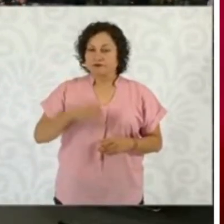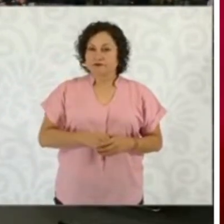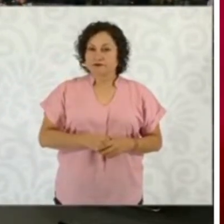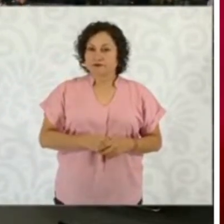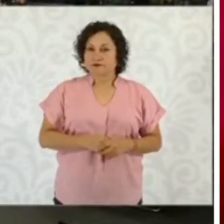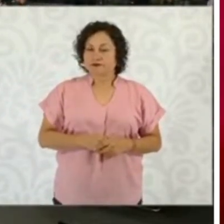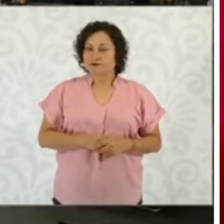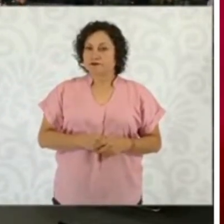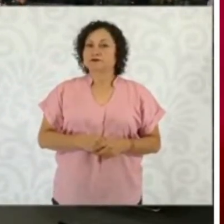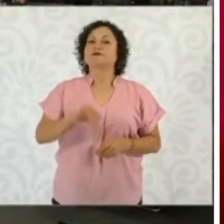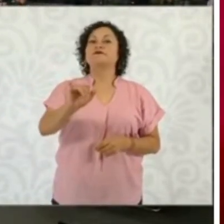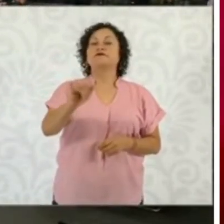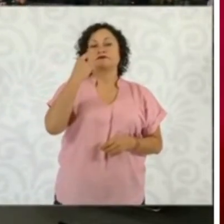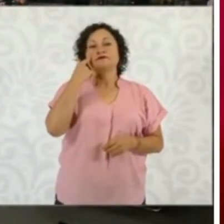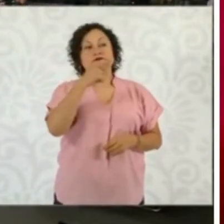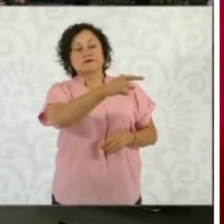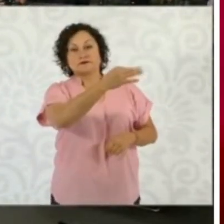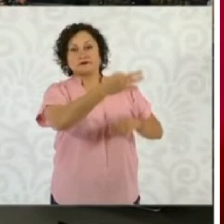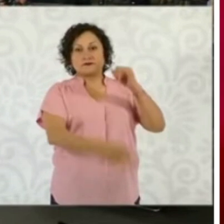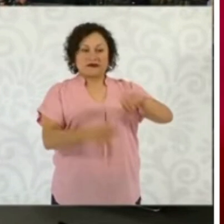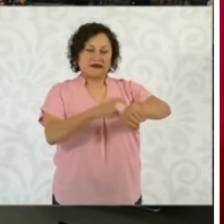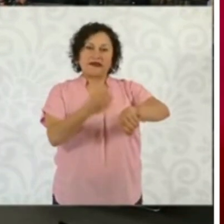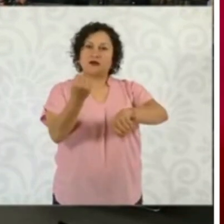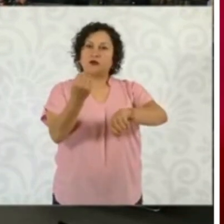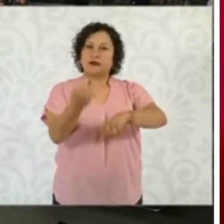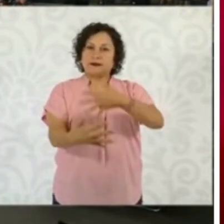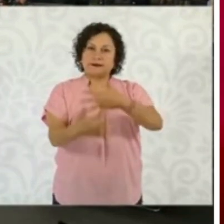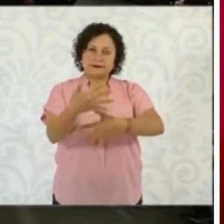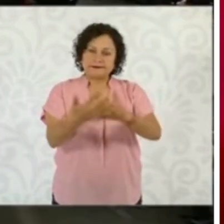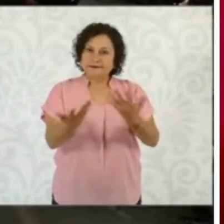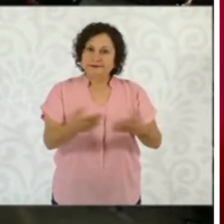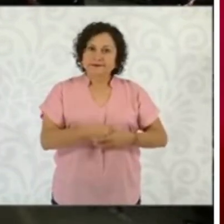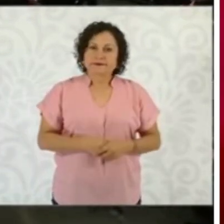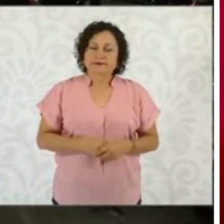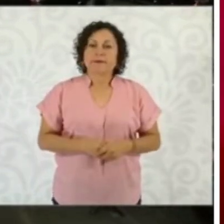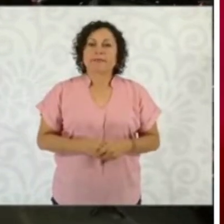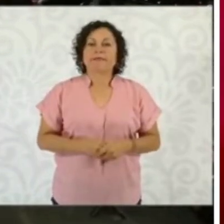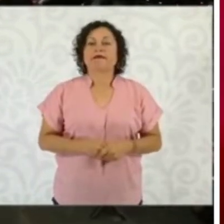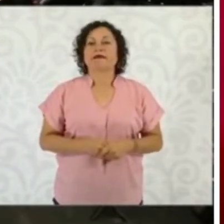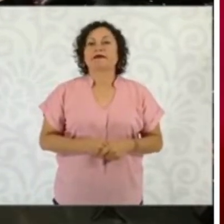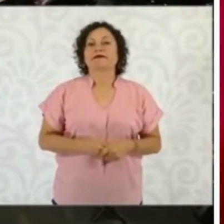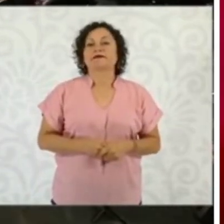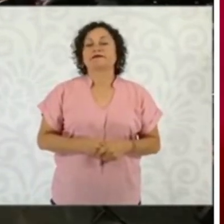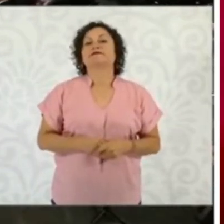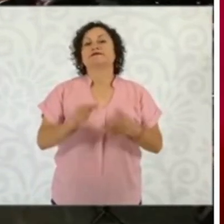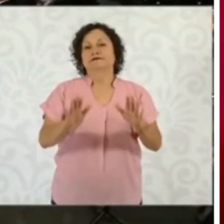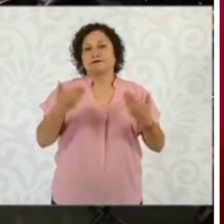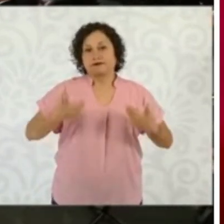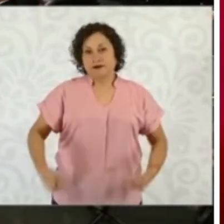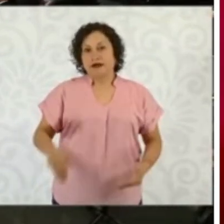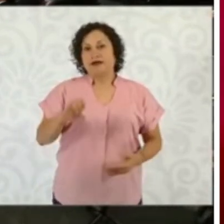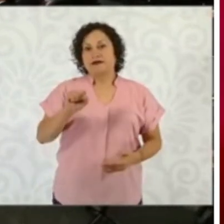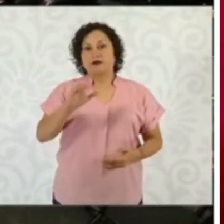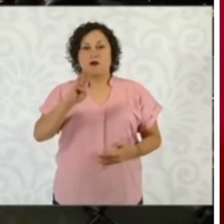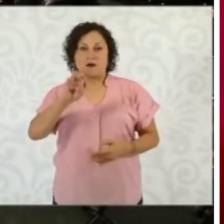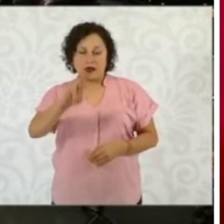Sí. A ver, vamos acá y ya son 9:14, así que... Gracias, Presidenta. Buen día, Dalila Escobar de Proceso. La revista